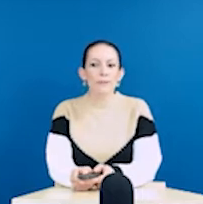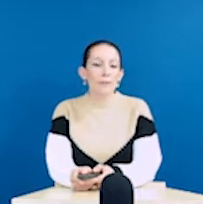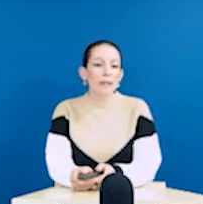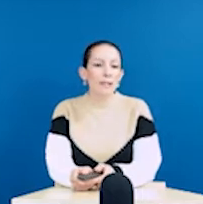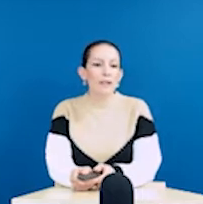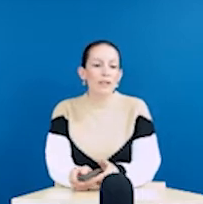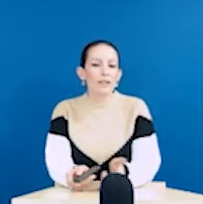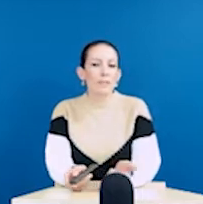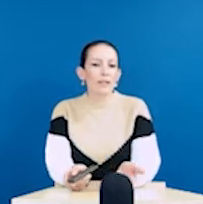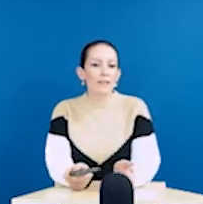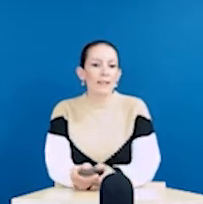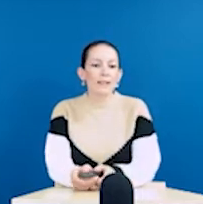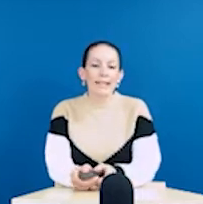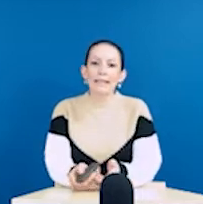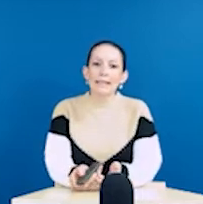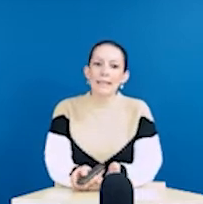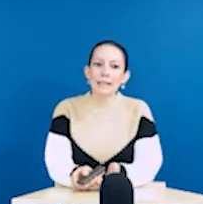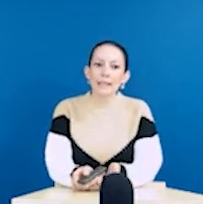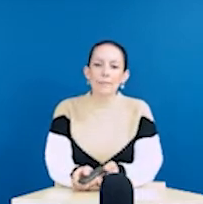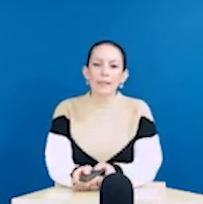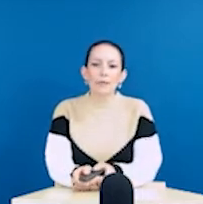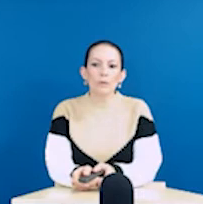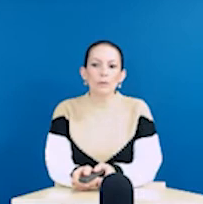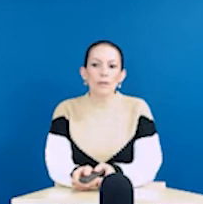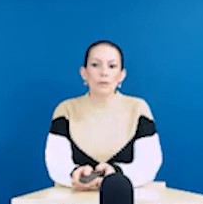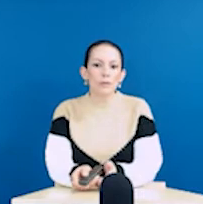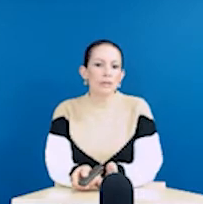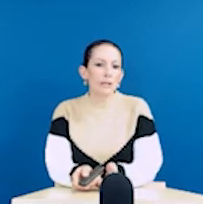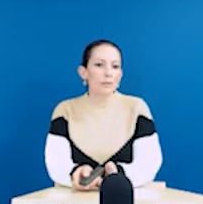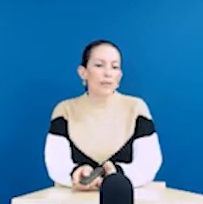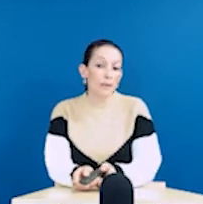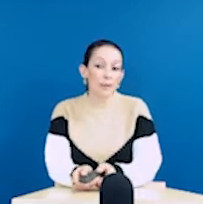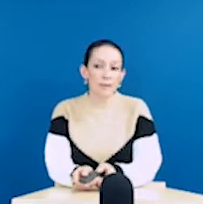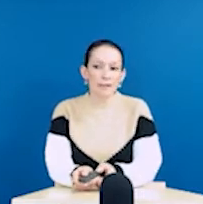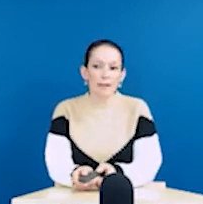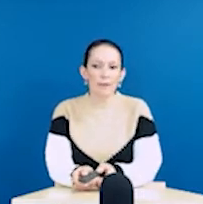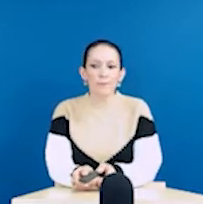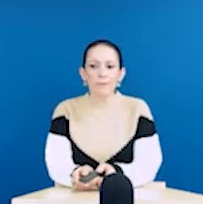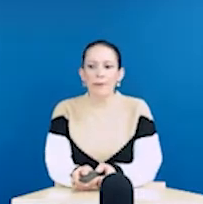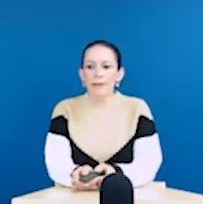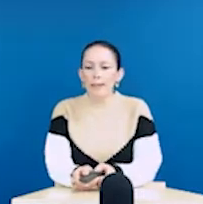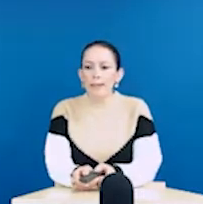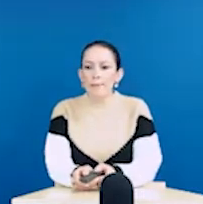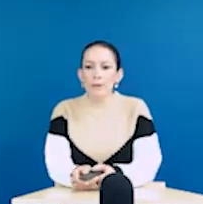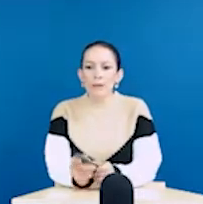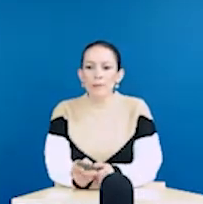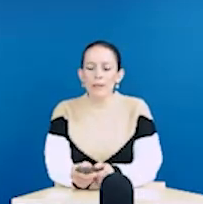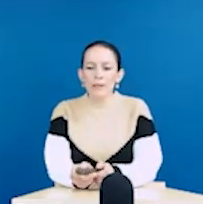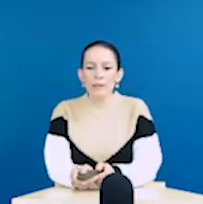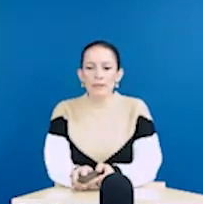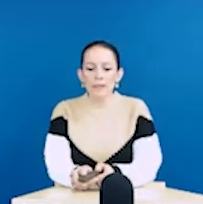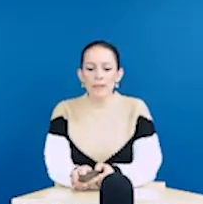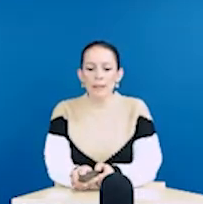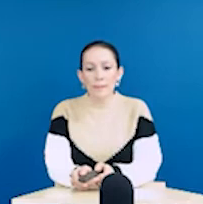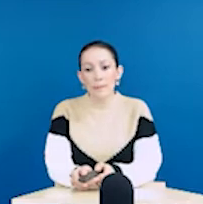registros de enfermería, lo que tenemos que hacer el día a día para que todo lo que nosotros hagamos quede evidenciado. Y por